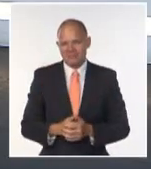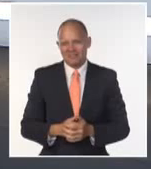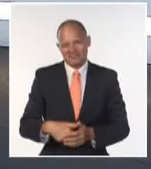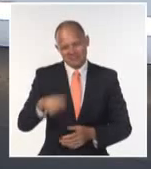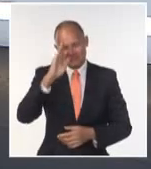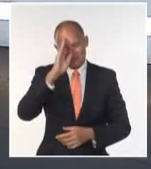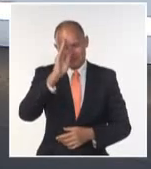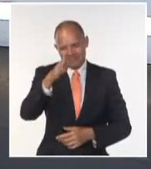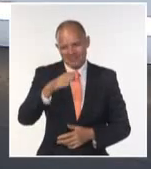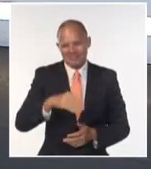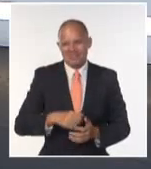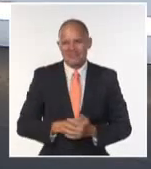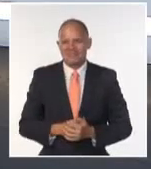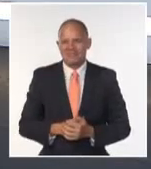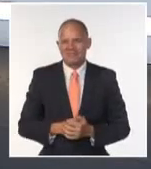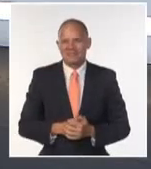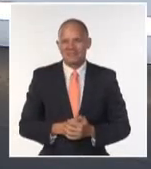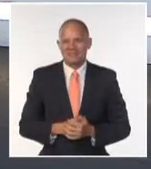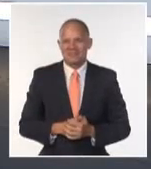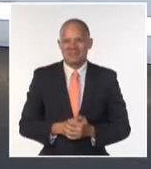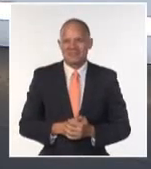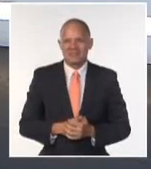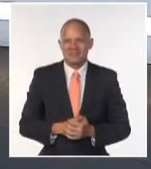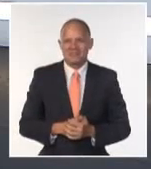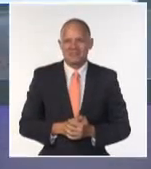segmento dedicado a los deportes en el estelar buenas noches